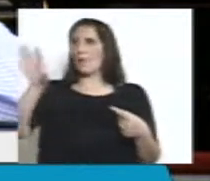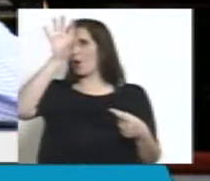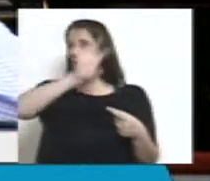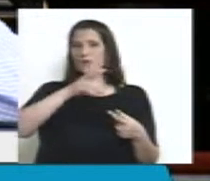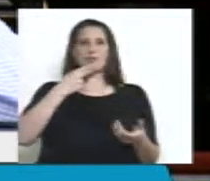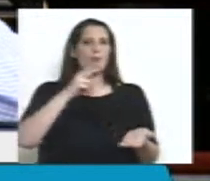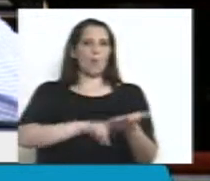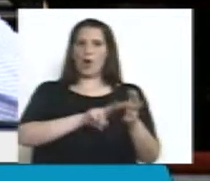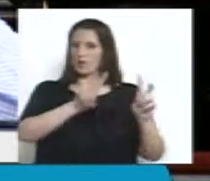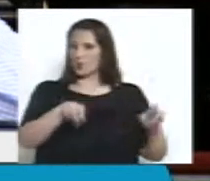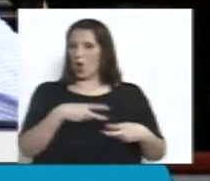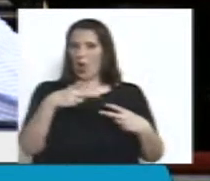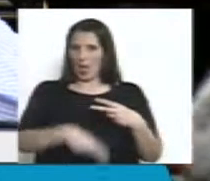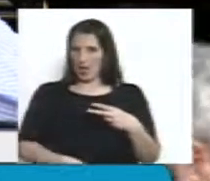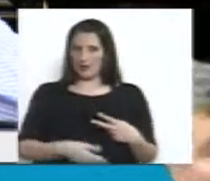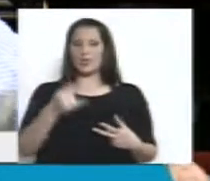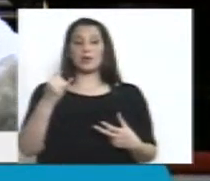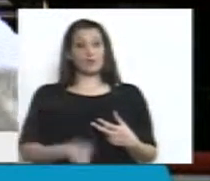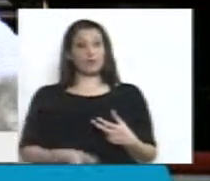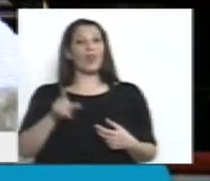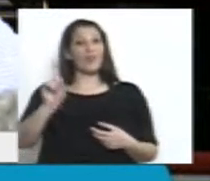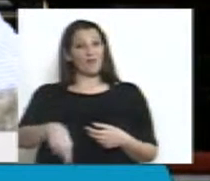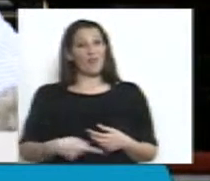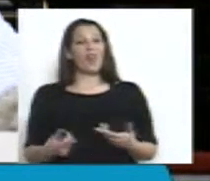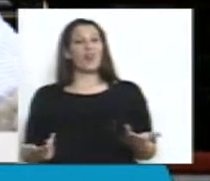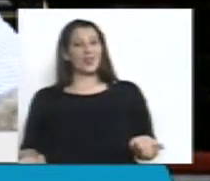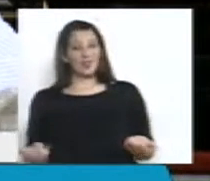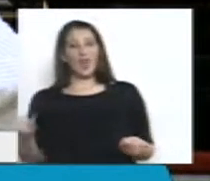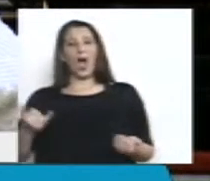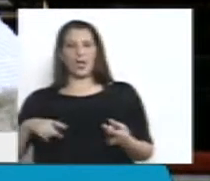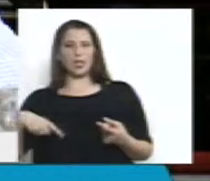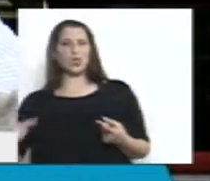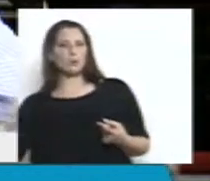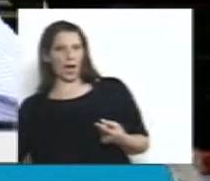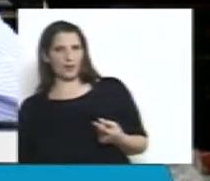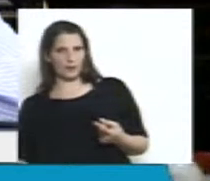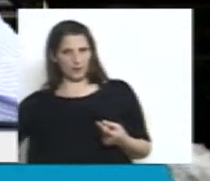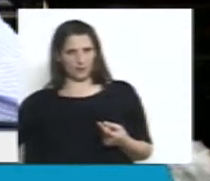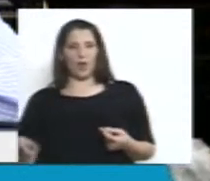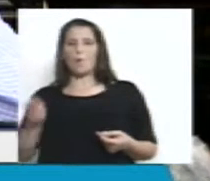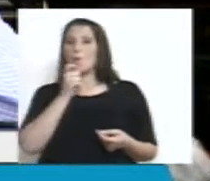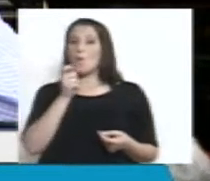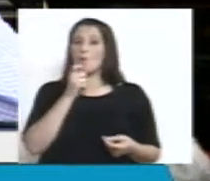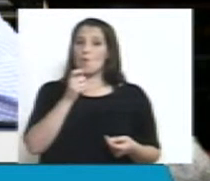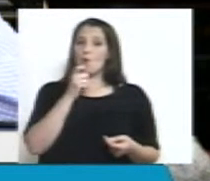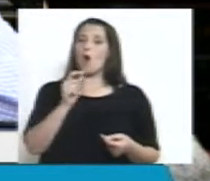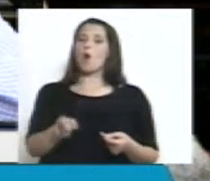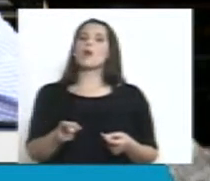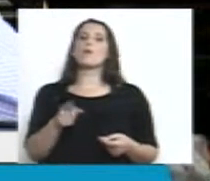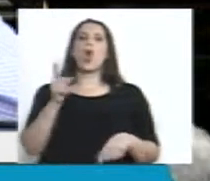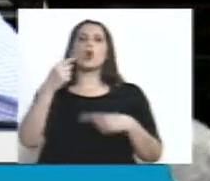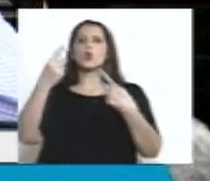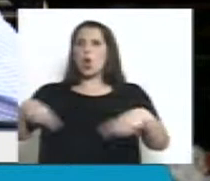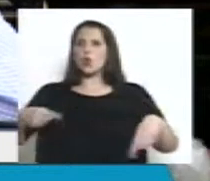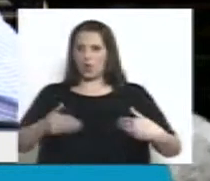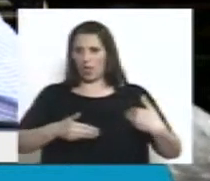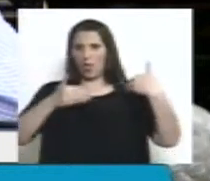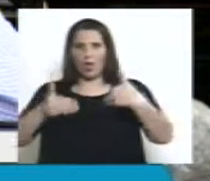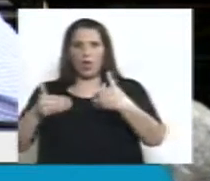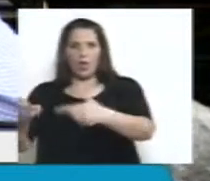tienen, se prorrogan en esta serie de impuestos algunas otras cosas. Ejemplo de las cosas que se postergan de